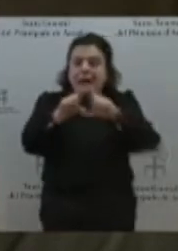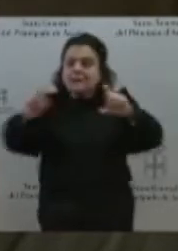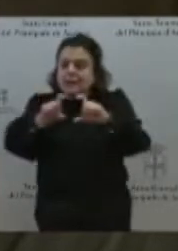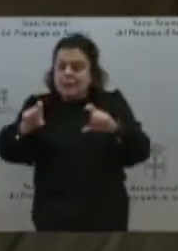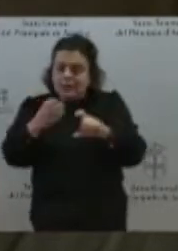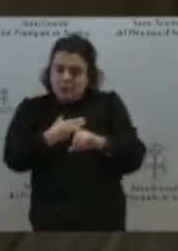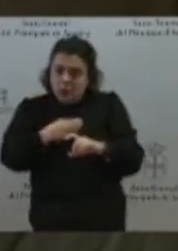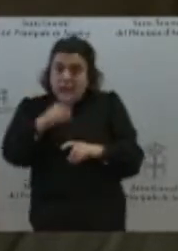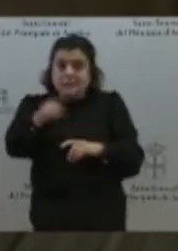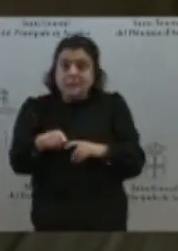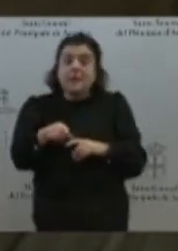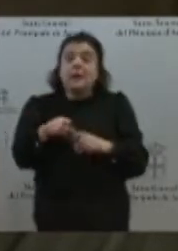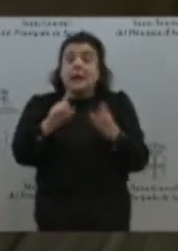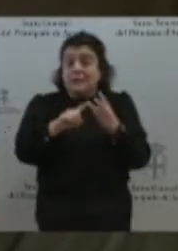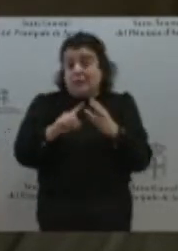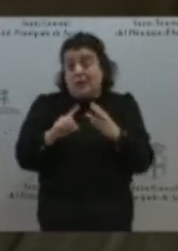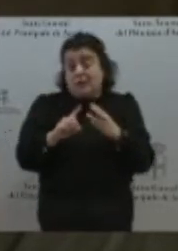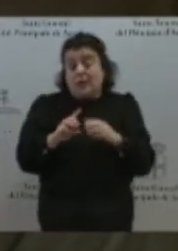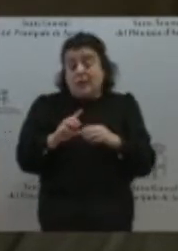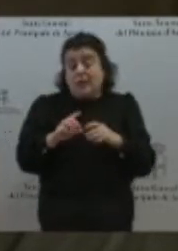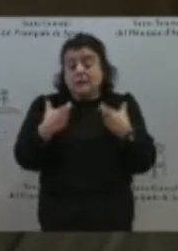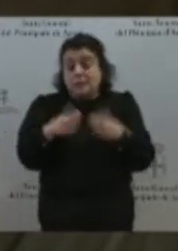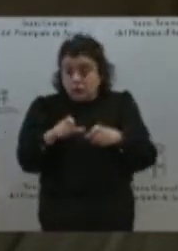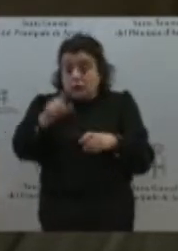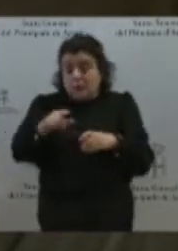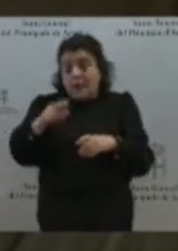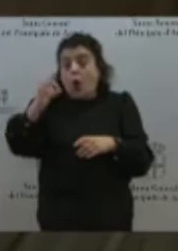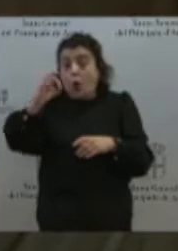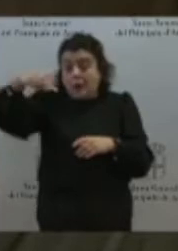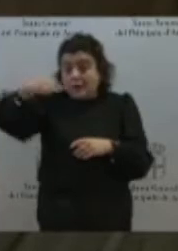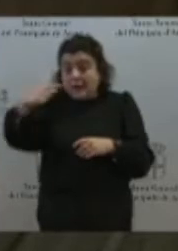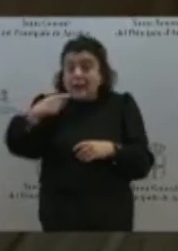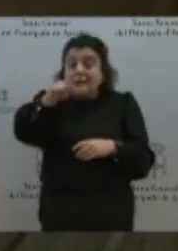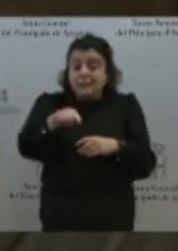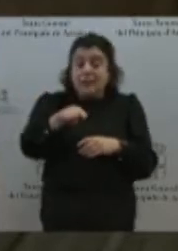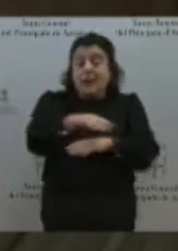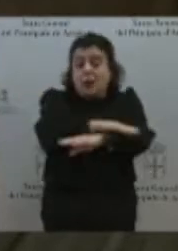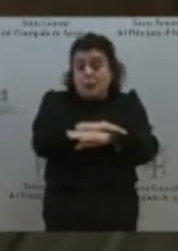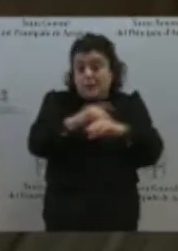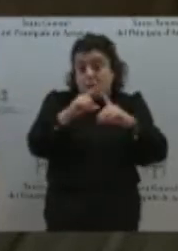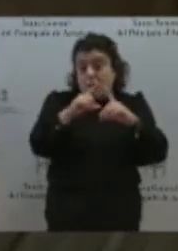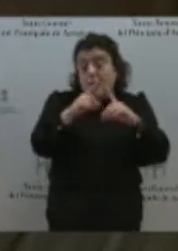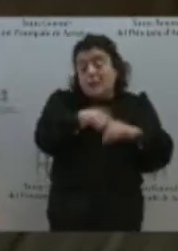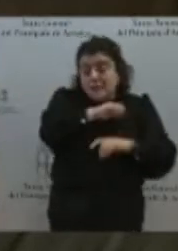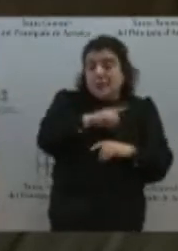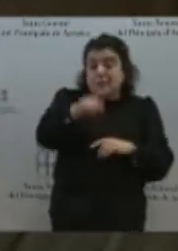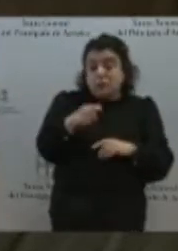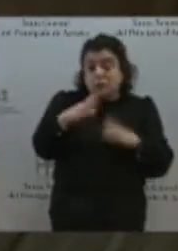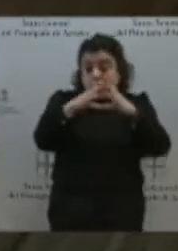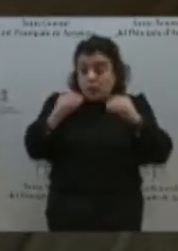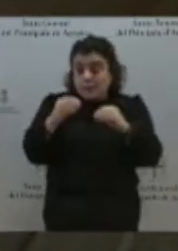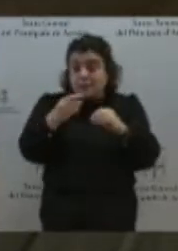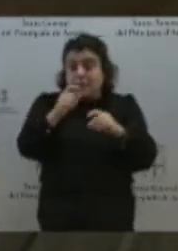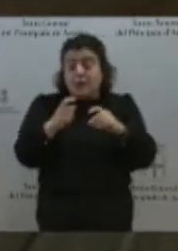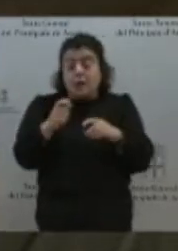también el Gobierno de España. Y en nuestros planes está hacerlo de la mano de la Universidad de Oviedo. Sabe que trabajamos también con los agentes sociales en el ámbito de la